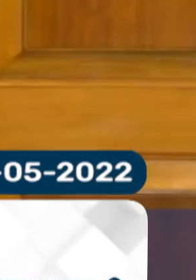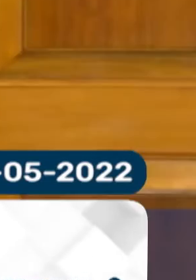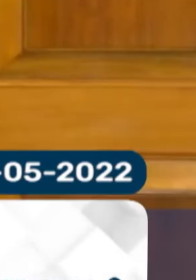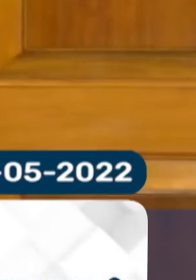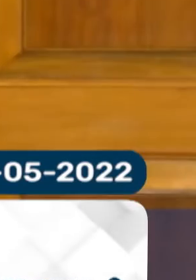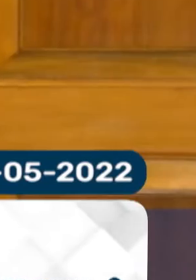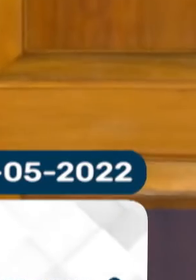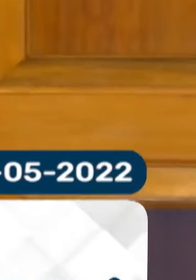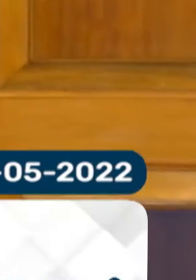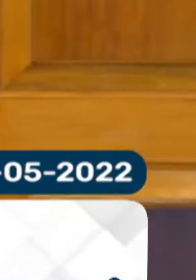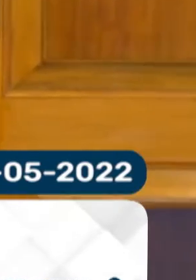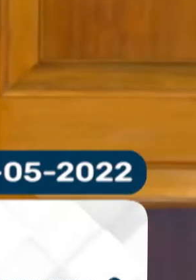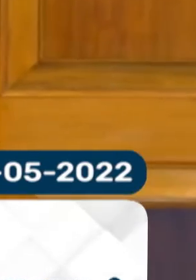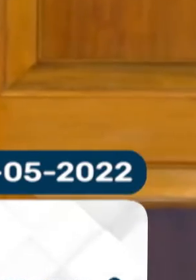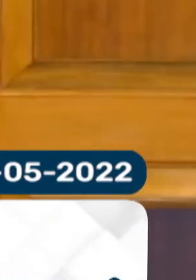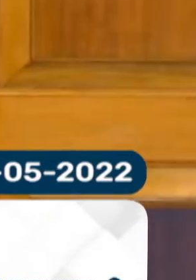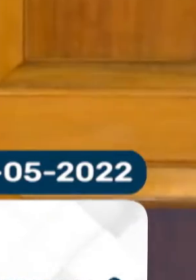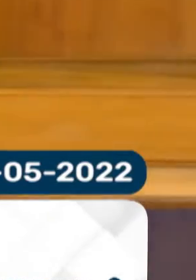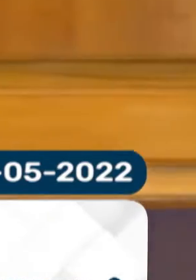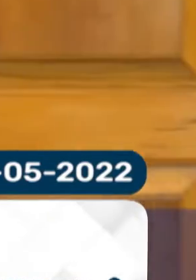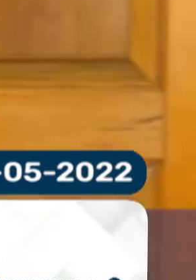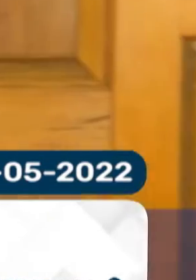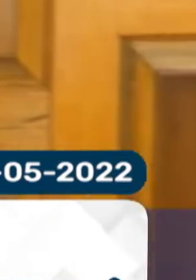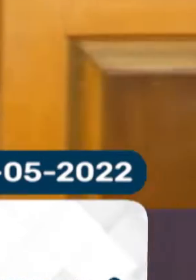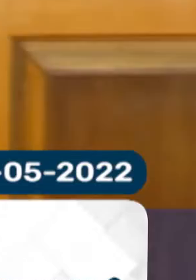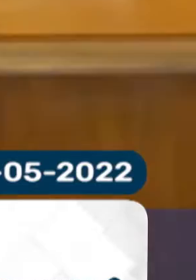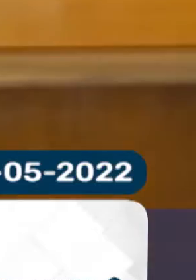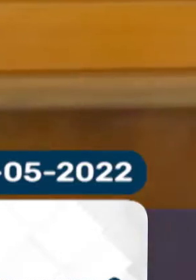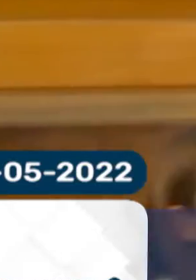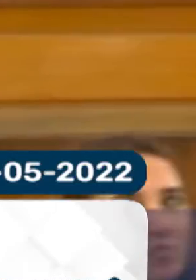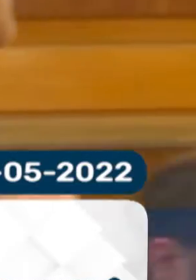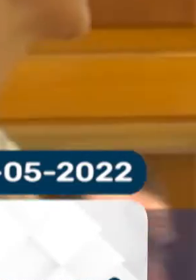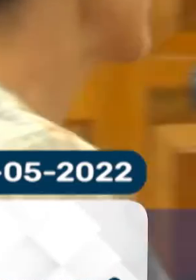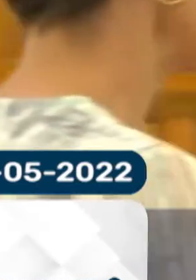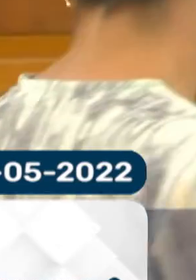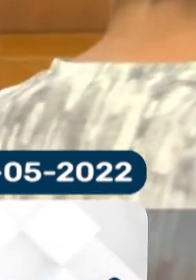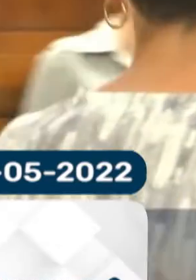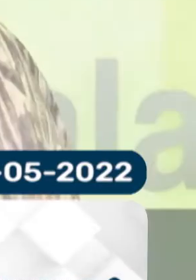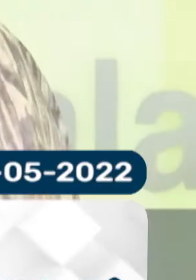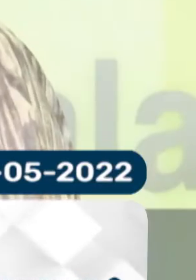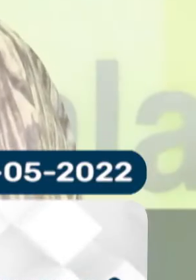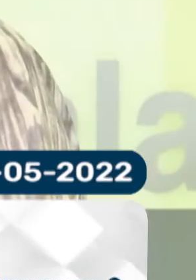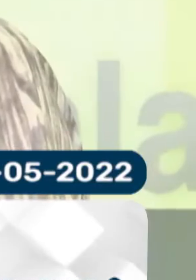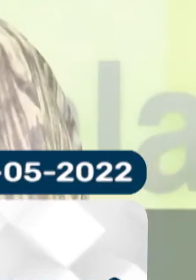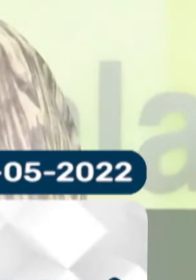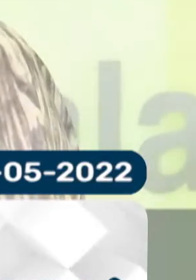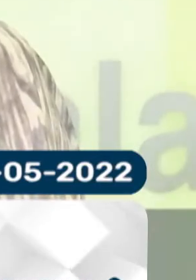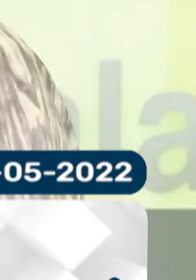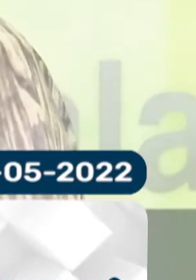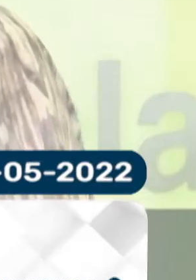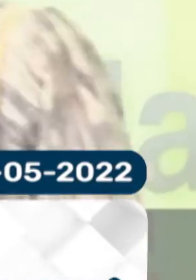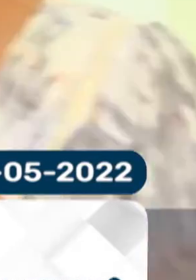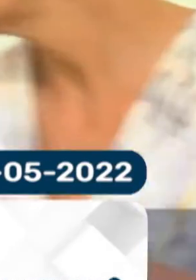ha reivindicado el valor del diálogo y del trabajo coordinado, una labor que va a continuar tras actualizar este protocolo que permitirá sinergias en